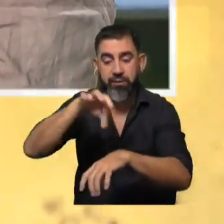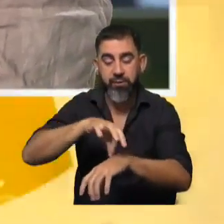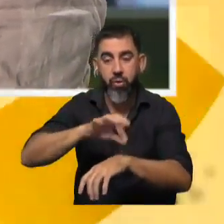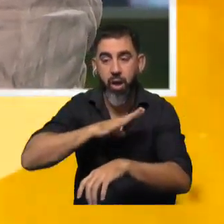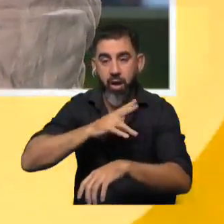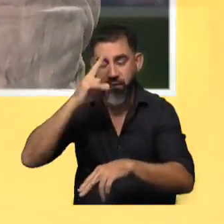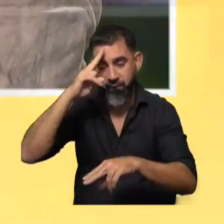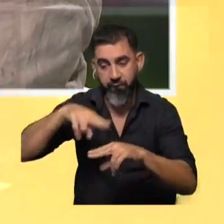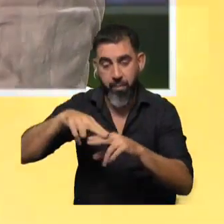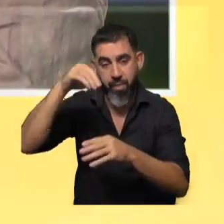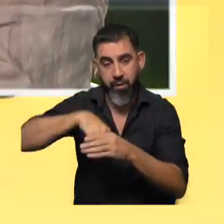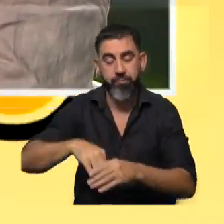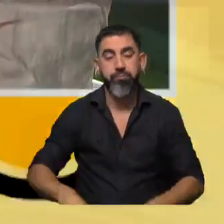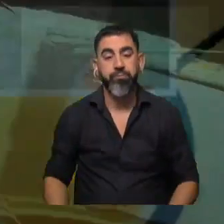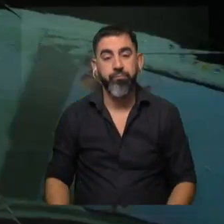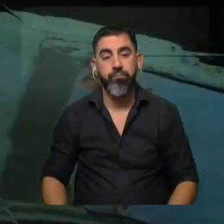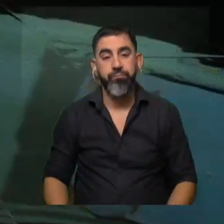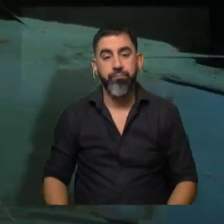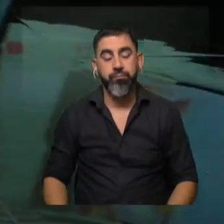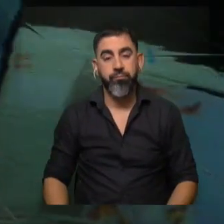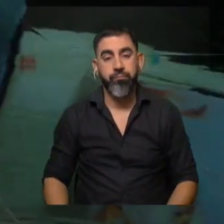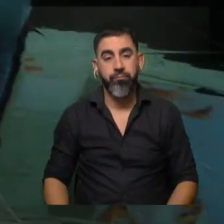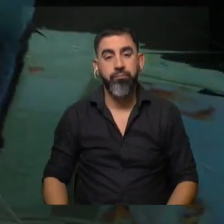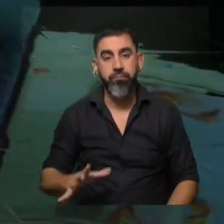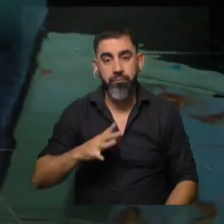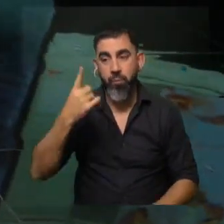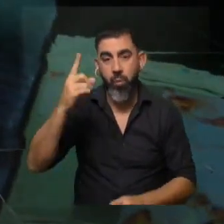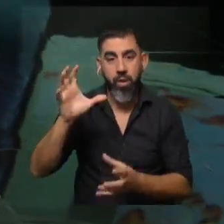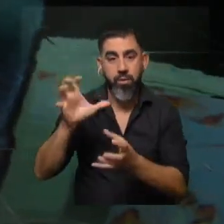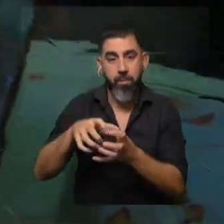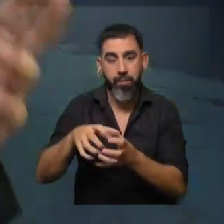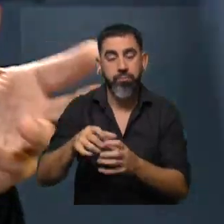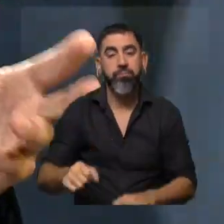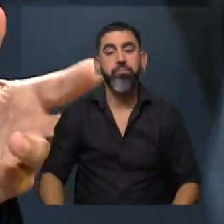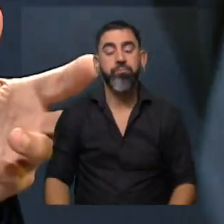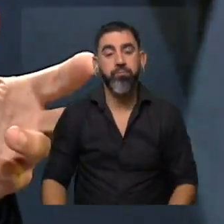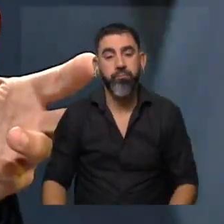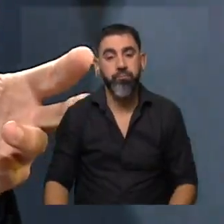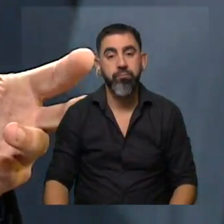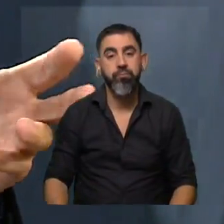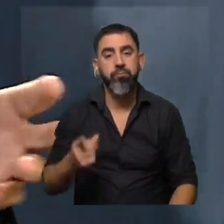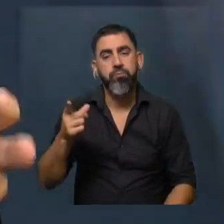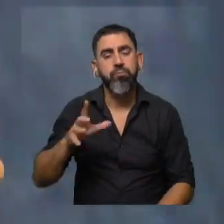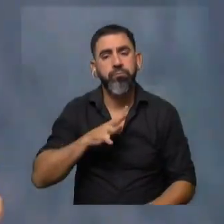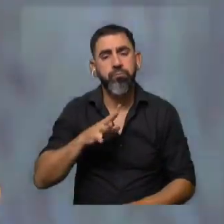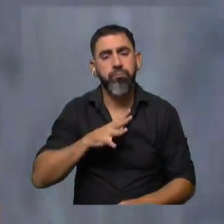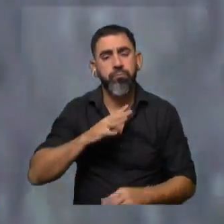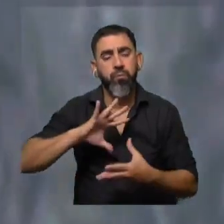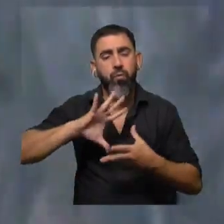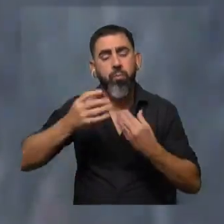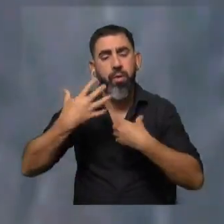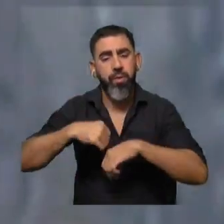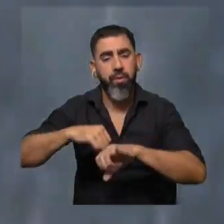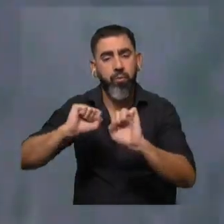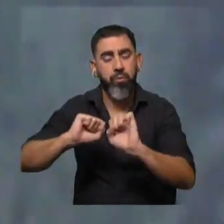parasitado. Dentro de un ratito vamos a hablar de las trampas porque tenemos una acá, pero Carlos, vos tenías montado ya un esquema de detección, ¿no?